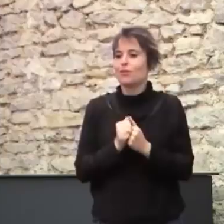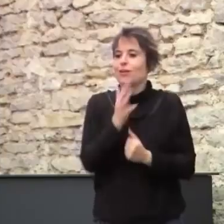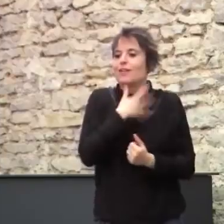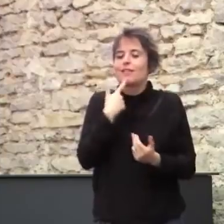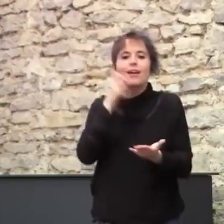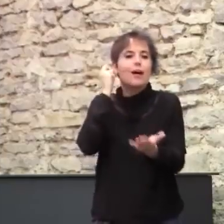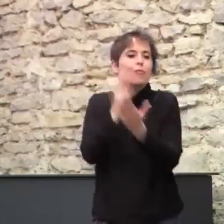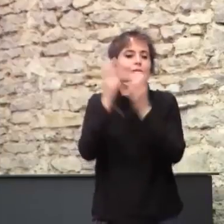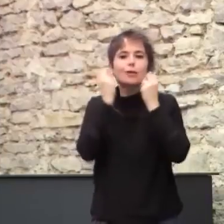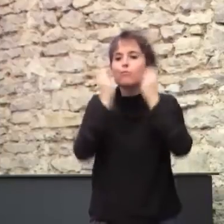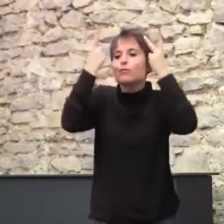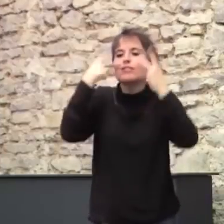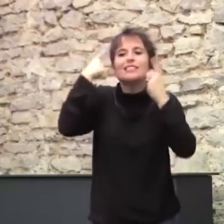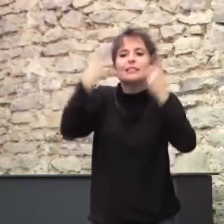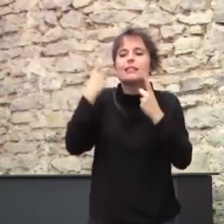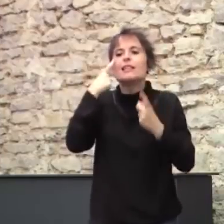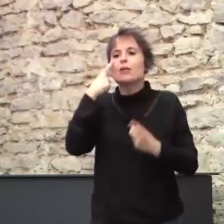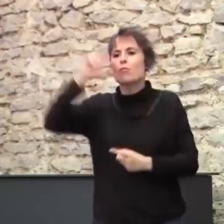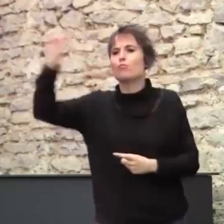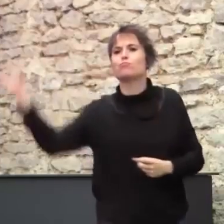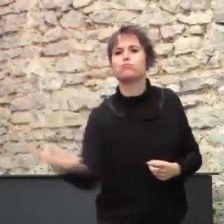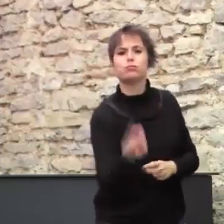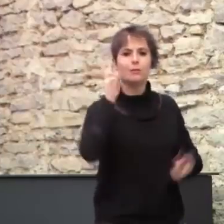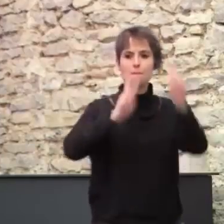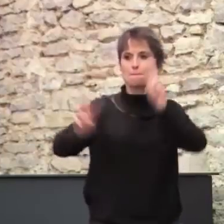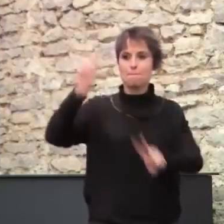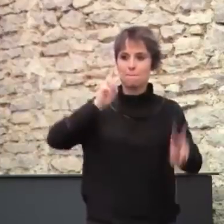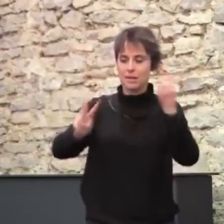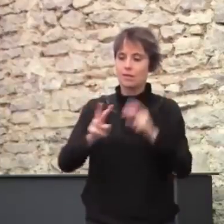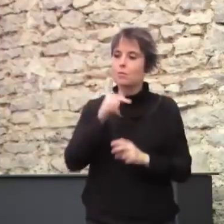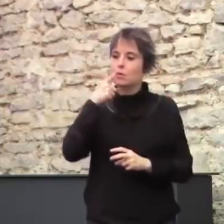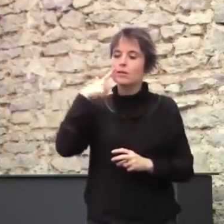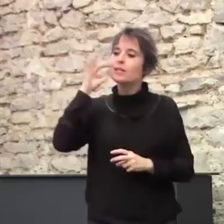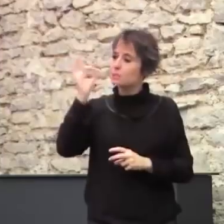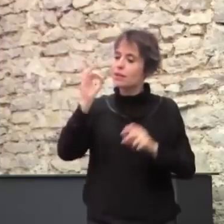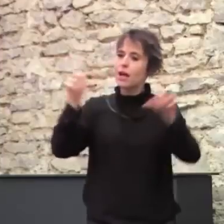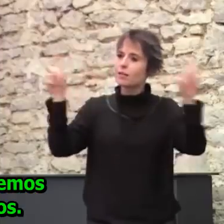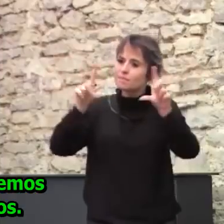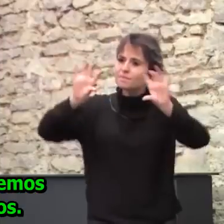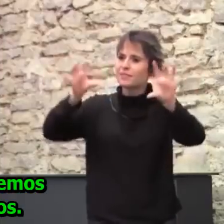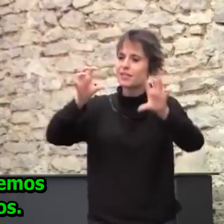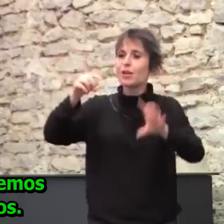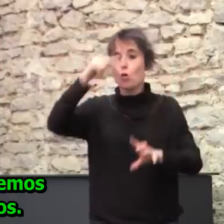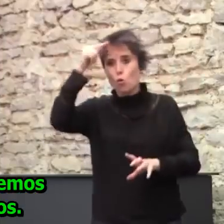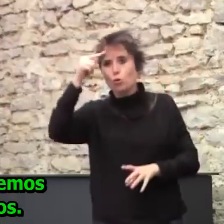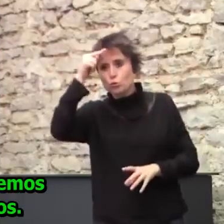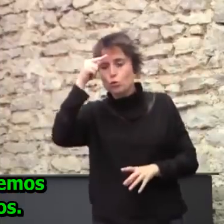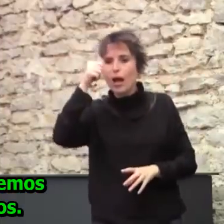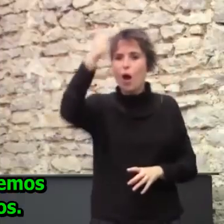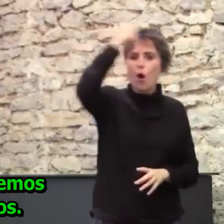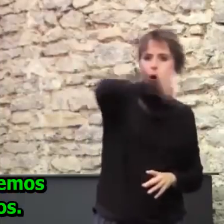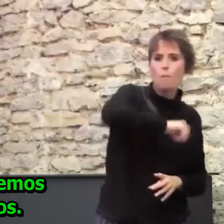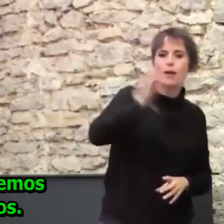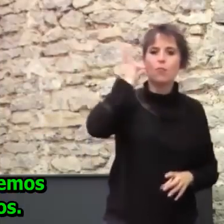a la desobediencia y a visibilizar toda la diversidad, ¿no? Porque los medios y la cultura lo que nos hacen ver es que el hombre y la mujer son dos